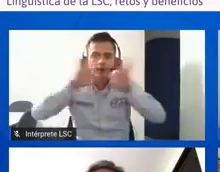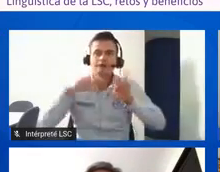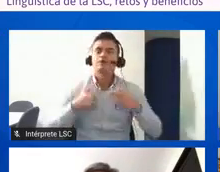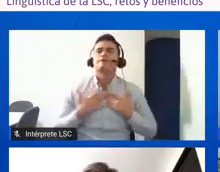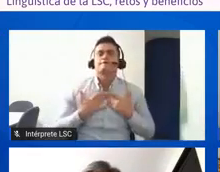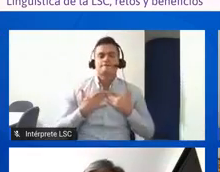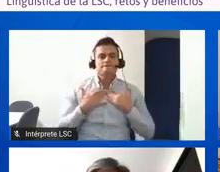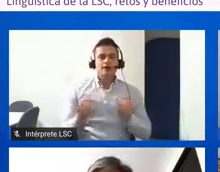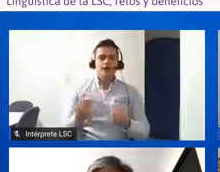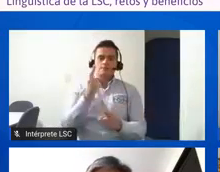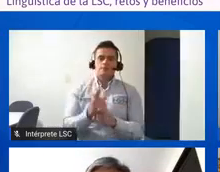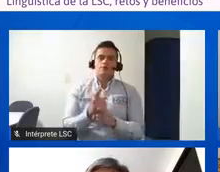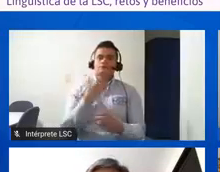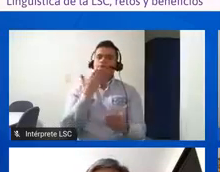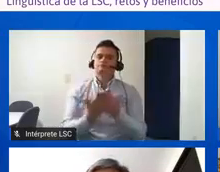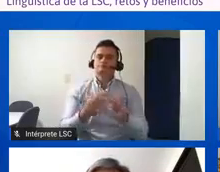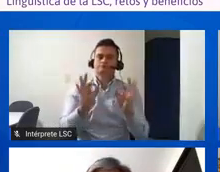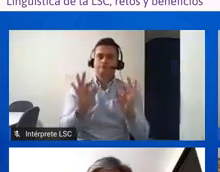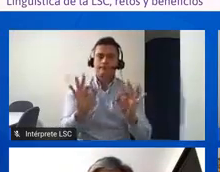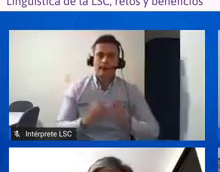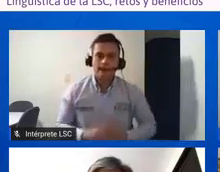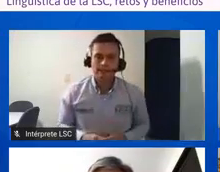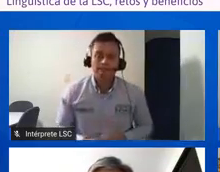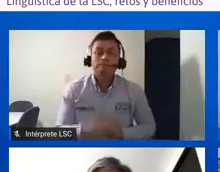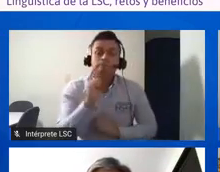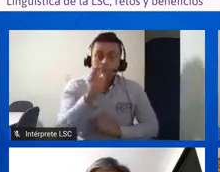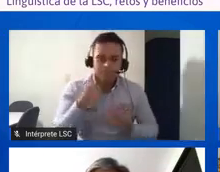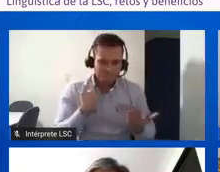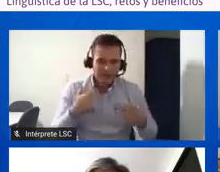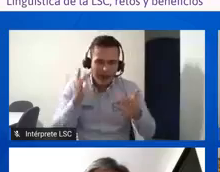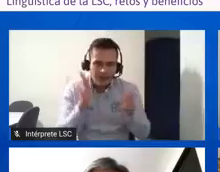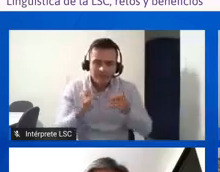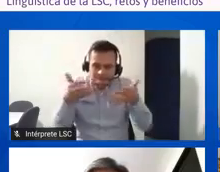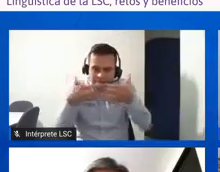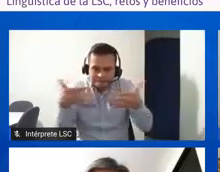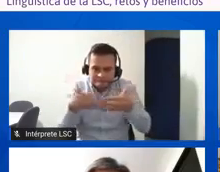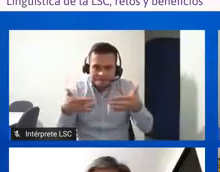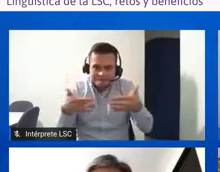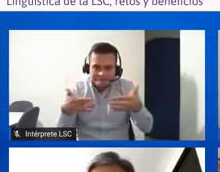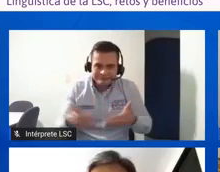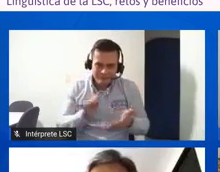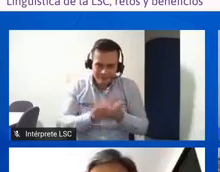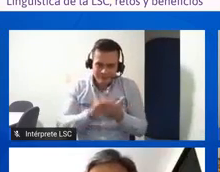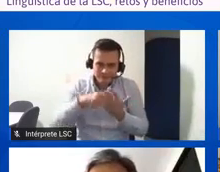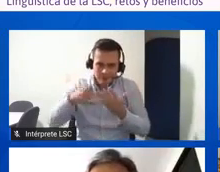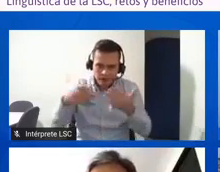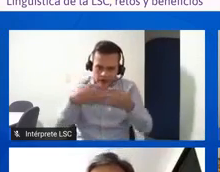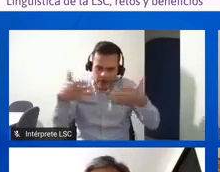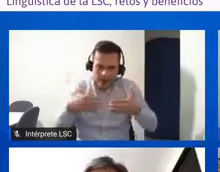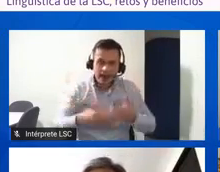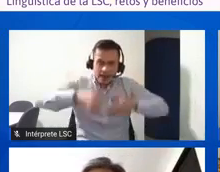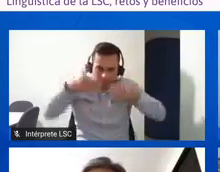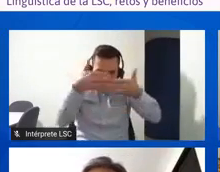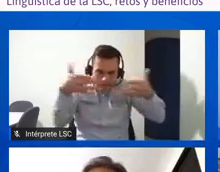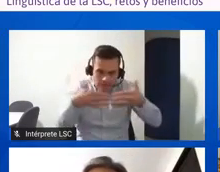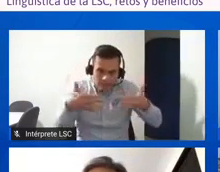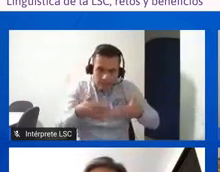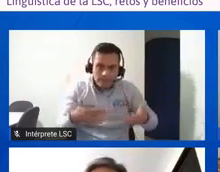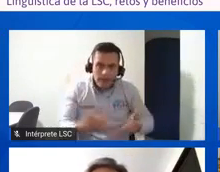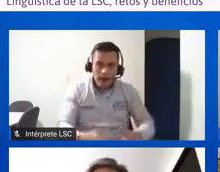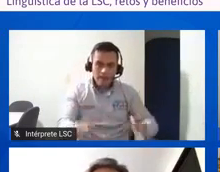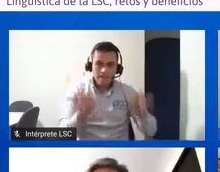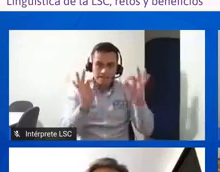a lo largo de cómo salió este texto, que salió muy bien en la Cámara. Nosotros nos